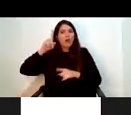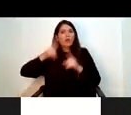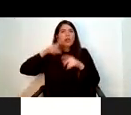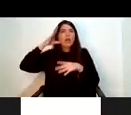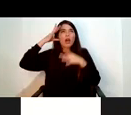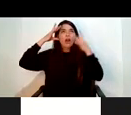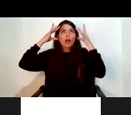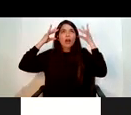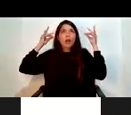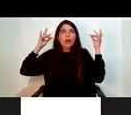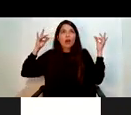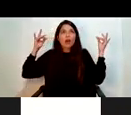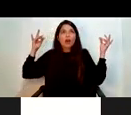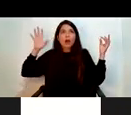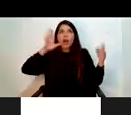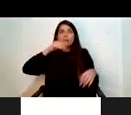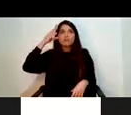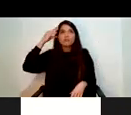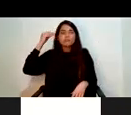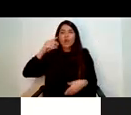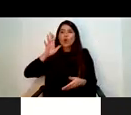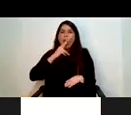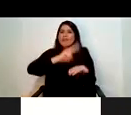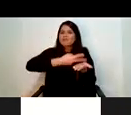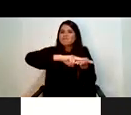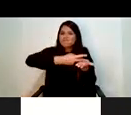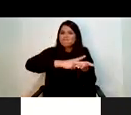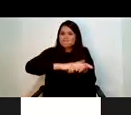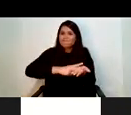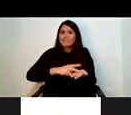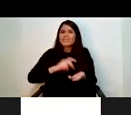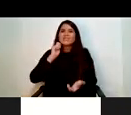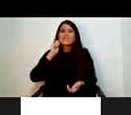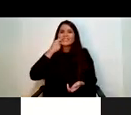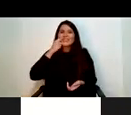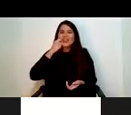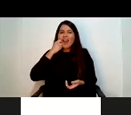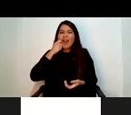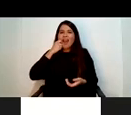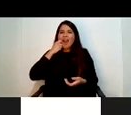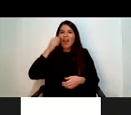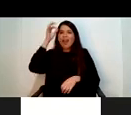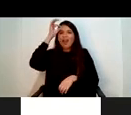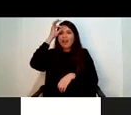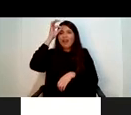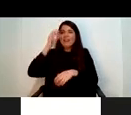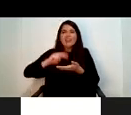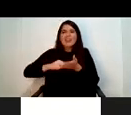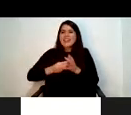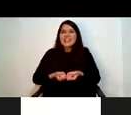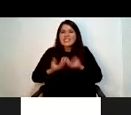donde no veremos el ataque en sí, sino que son crisis que pueden pasar desapercibidas y que se